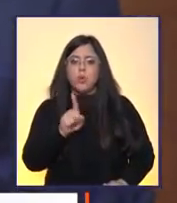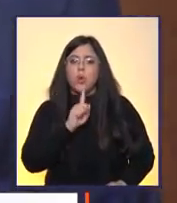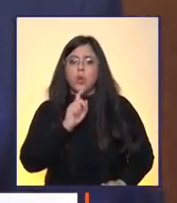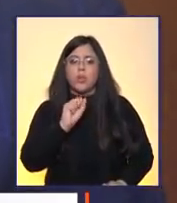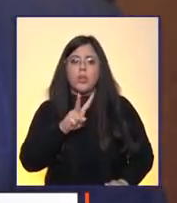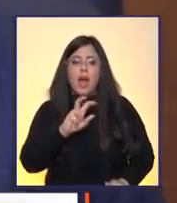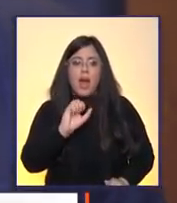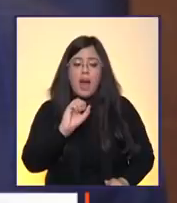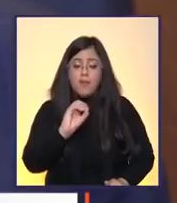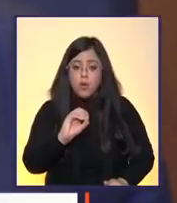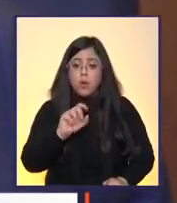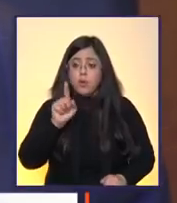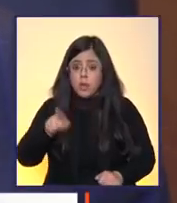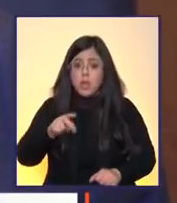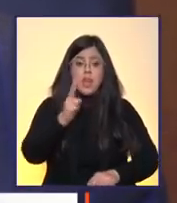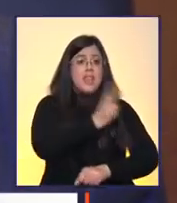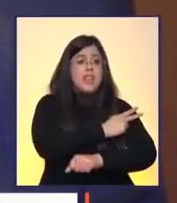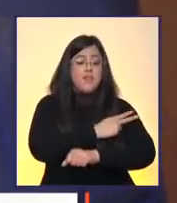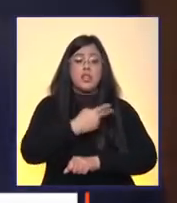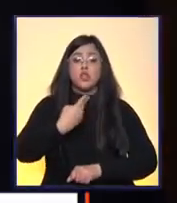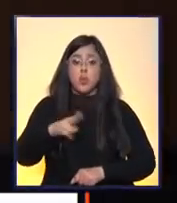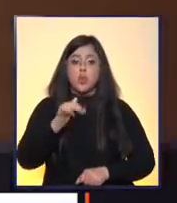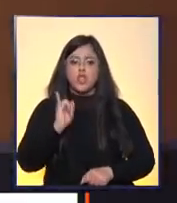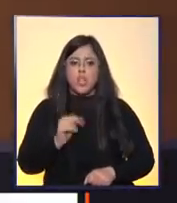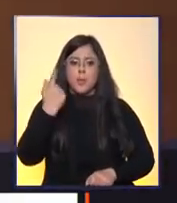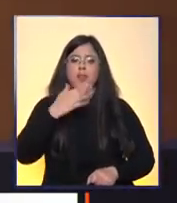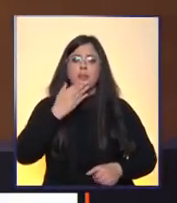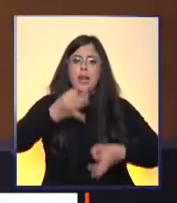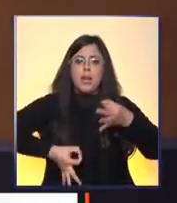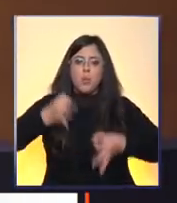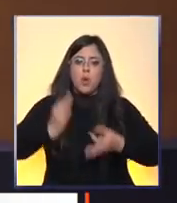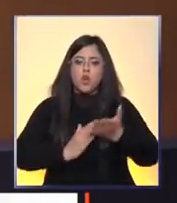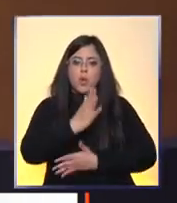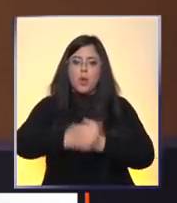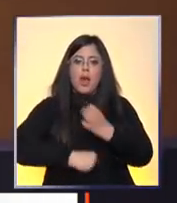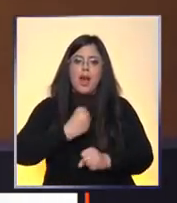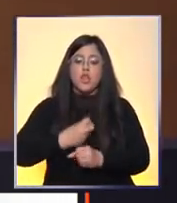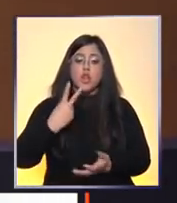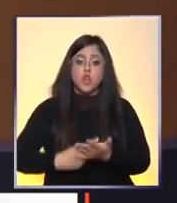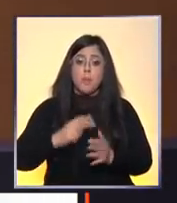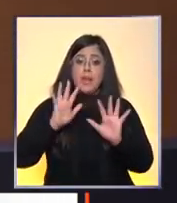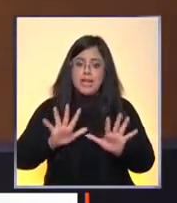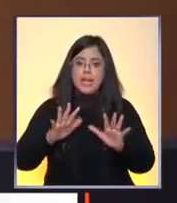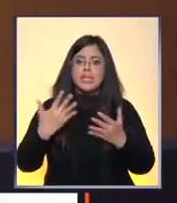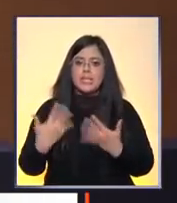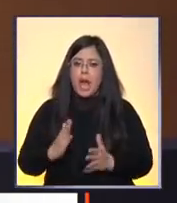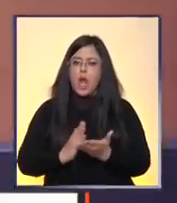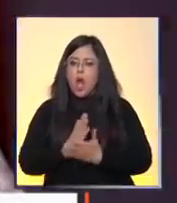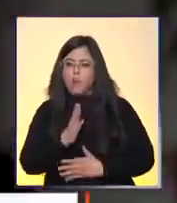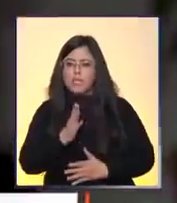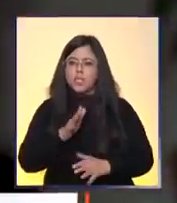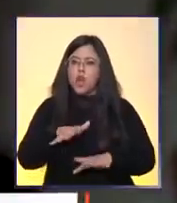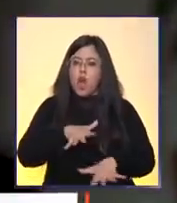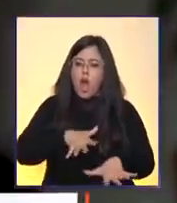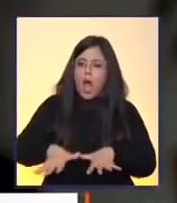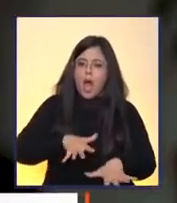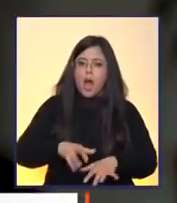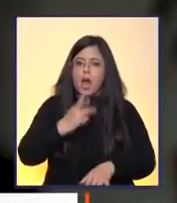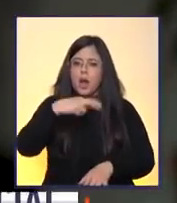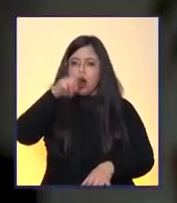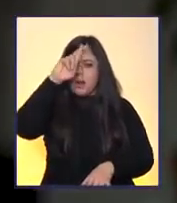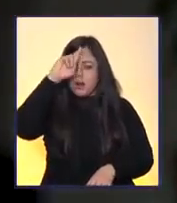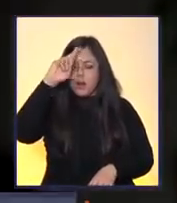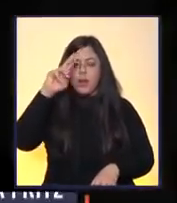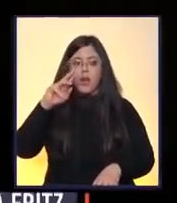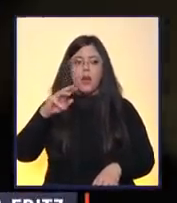sino también un juez cuando a comienzos del 2010 comenzó a sobrepasarse. La verdad es que en ese momento